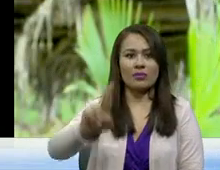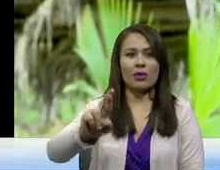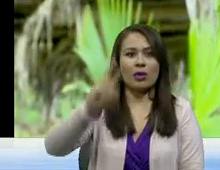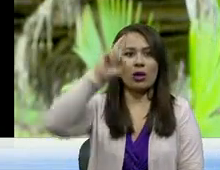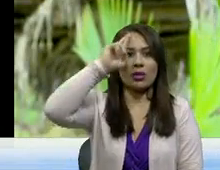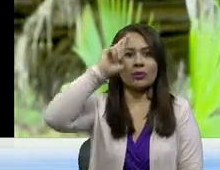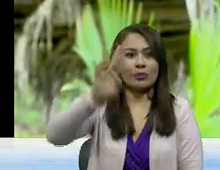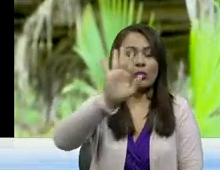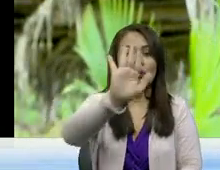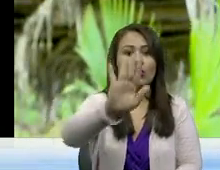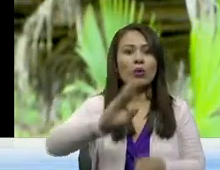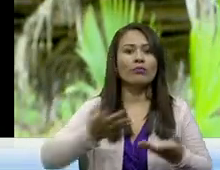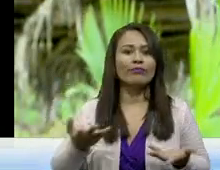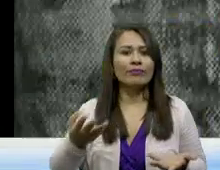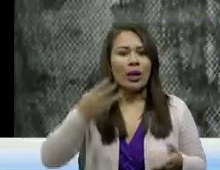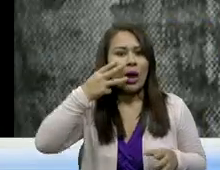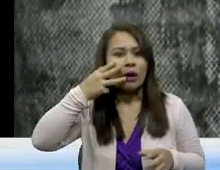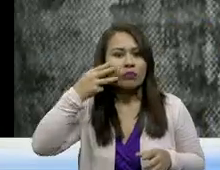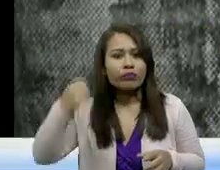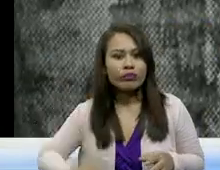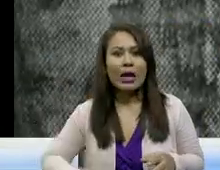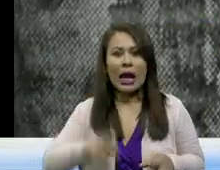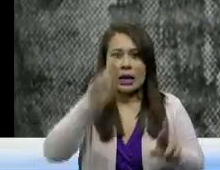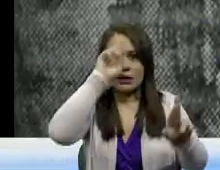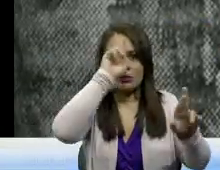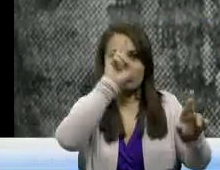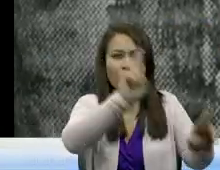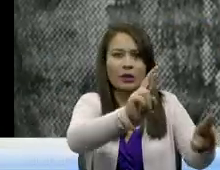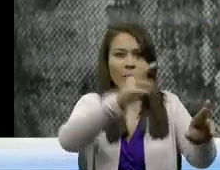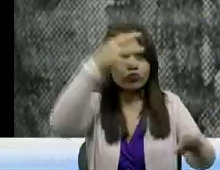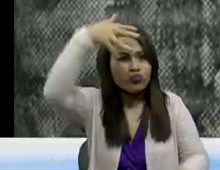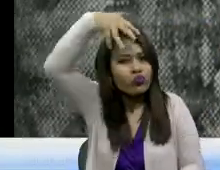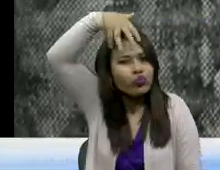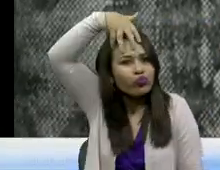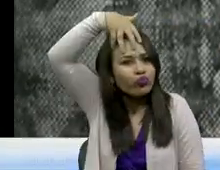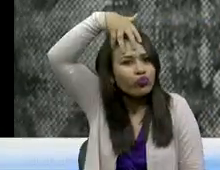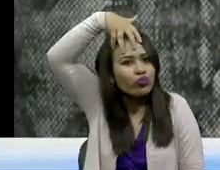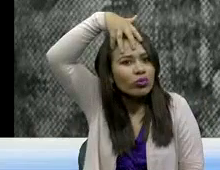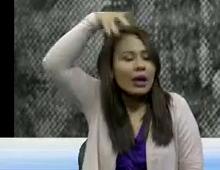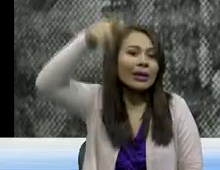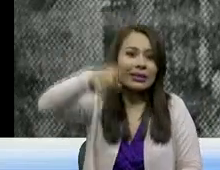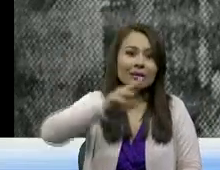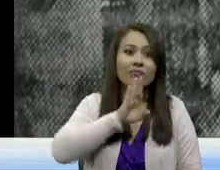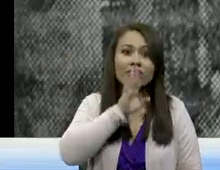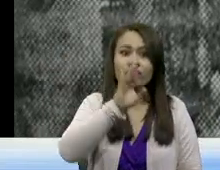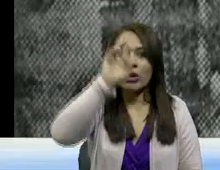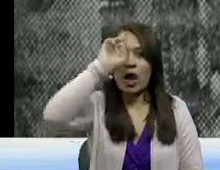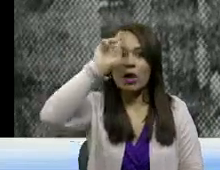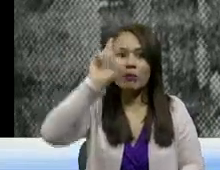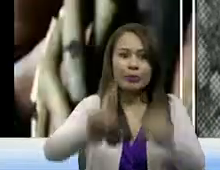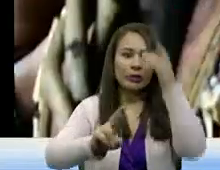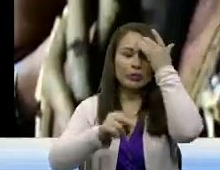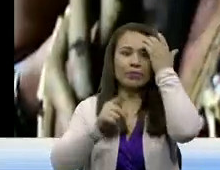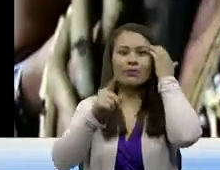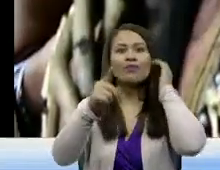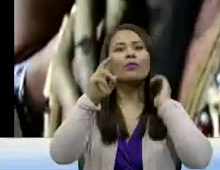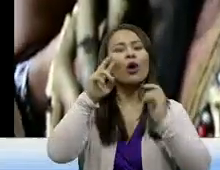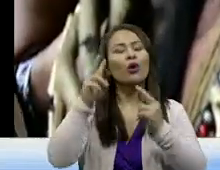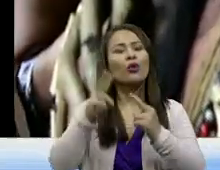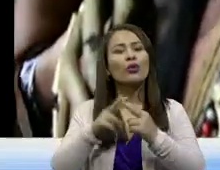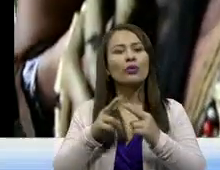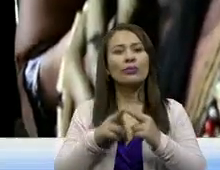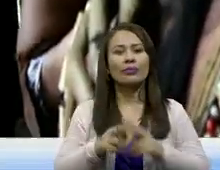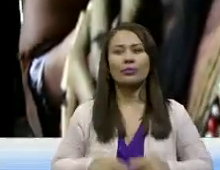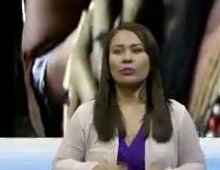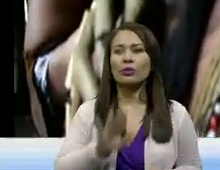eran pueblos guerreros, no podían pasar por esa área. Los Shuar prácticamente se conoce por la...